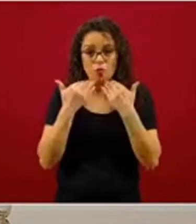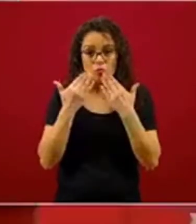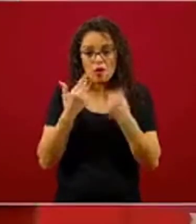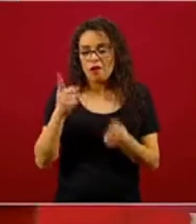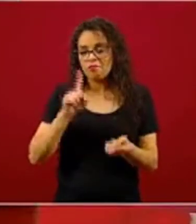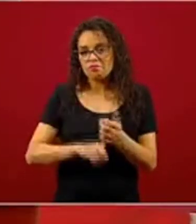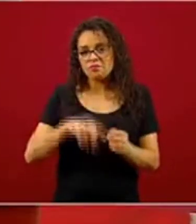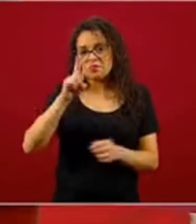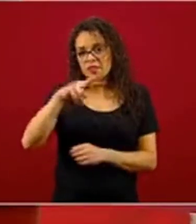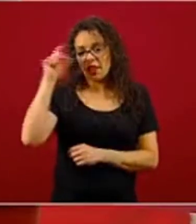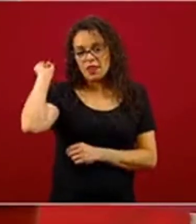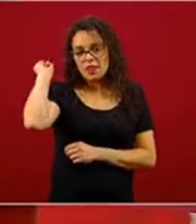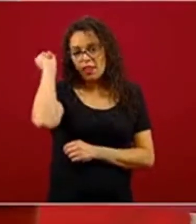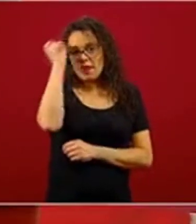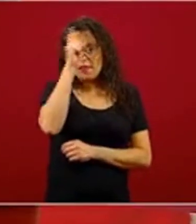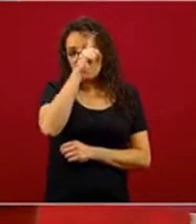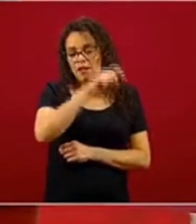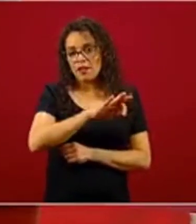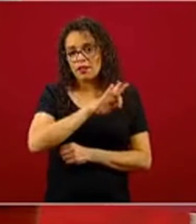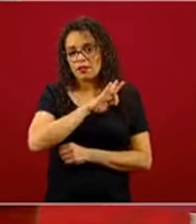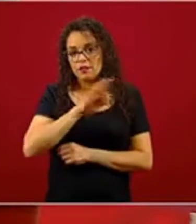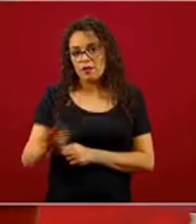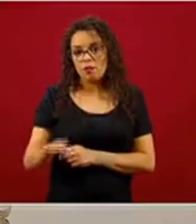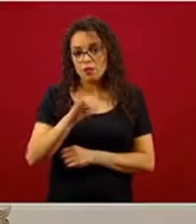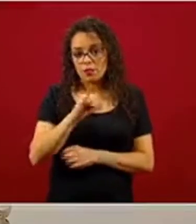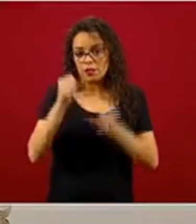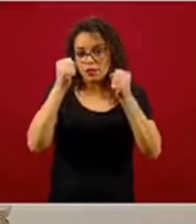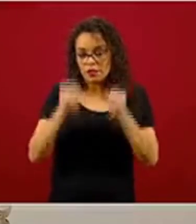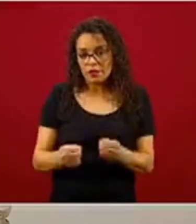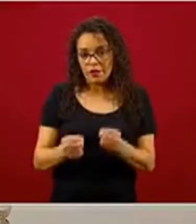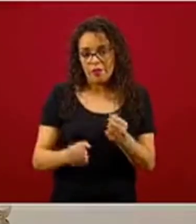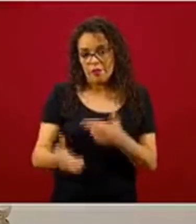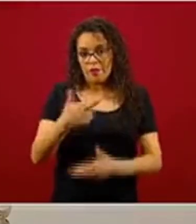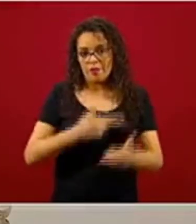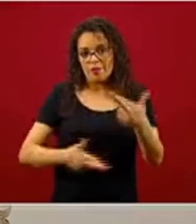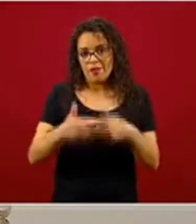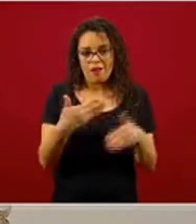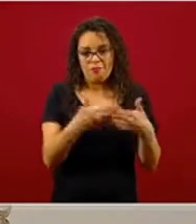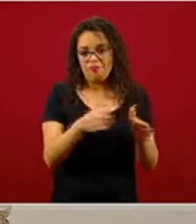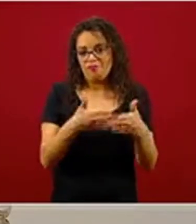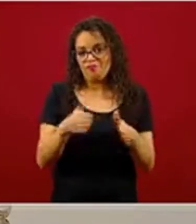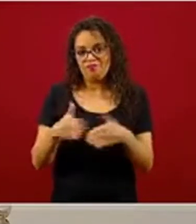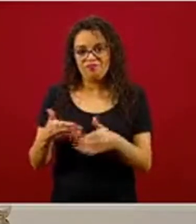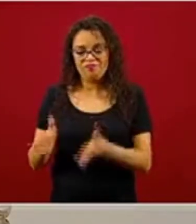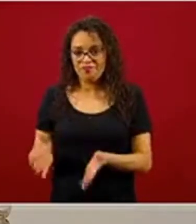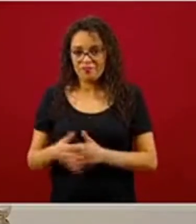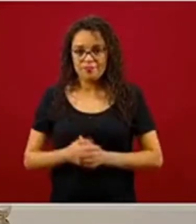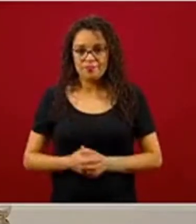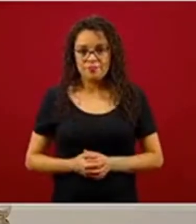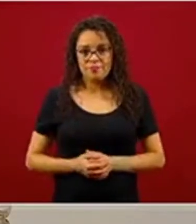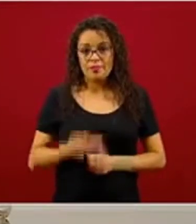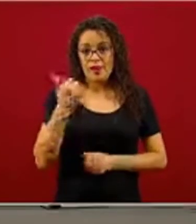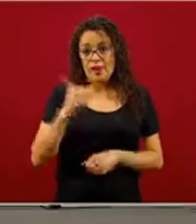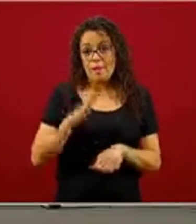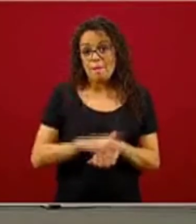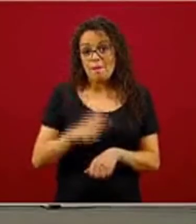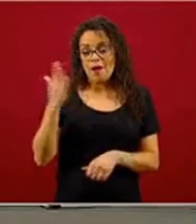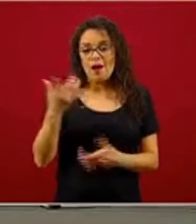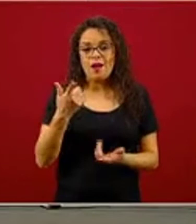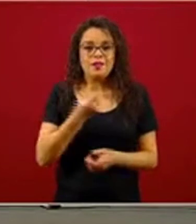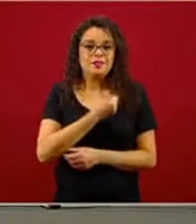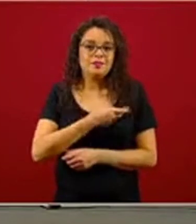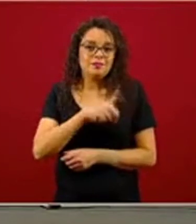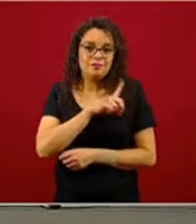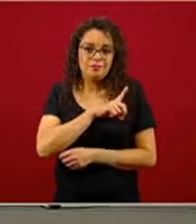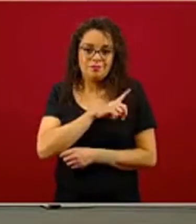garantizar que el retorno sea realmente seguro y sobre todo sea sano, así como la sana